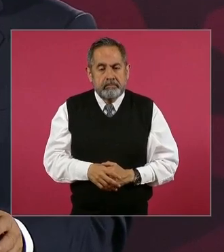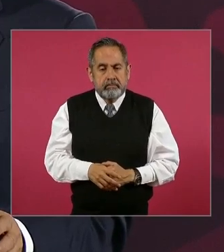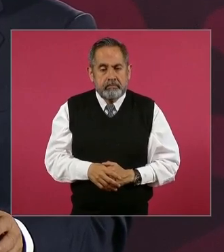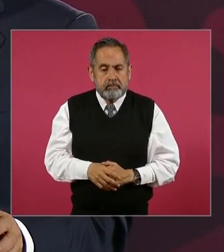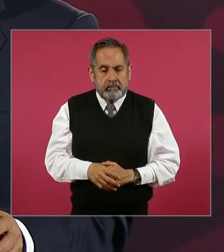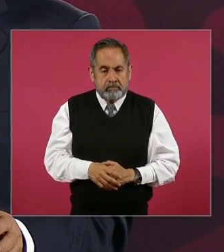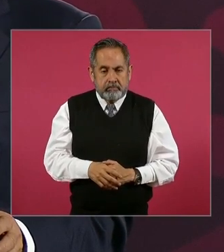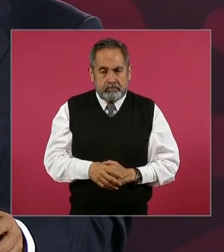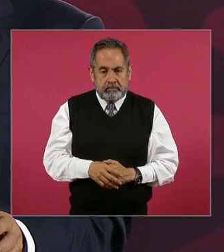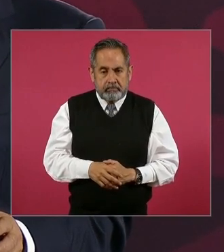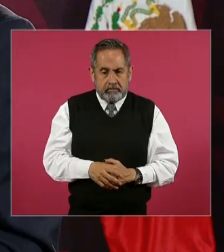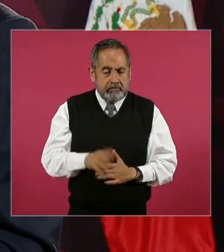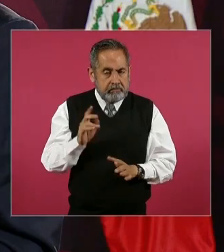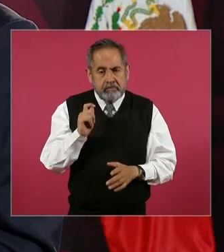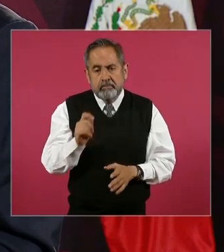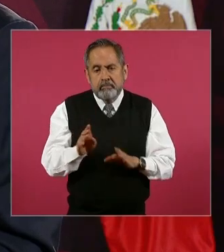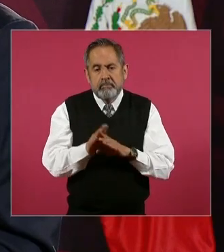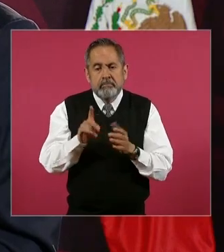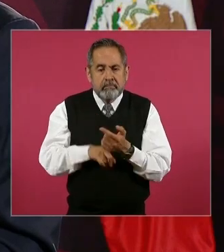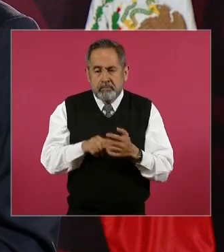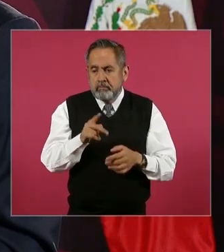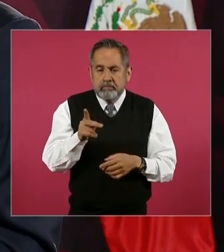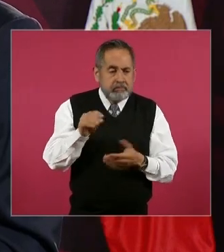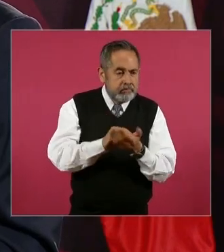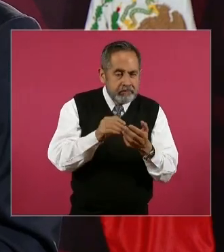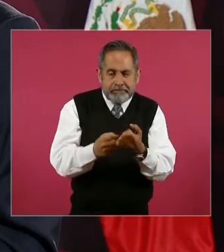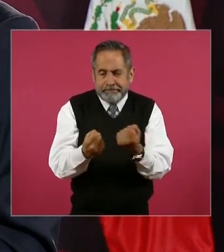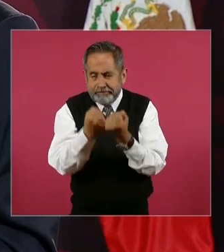este no deja de haber